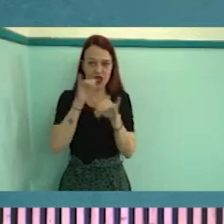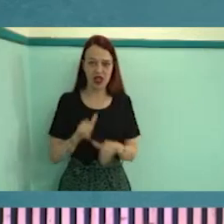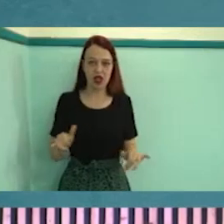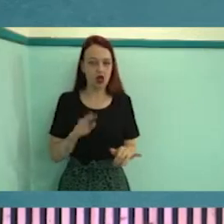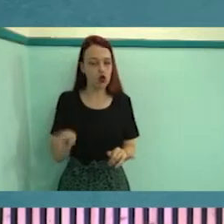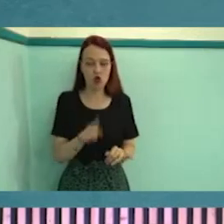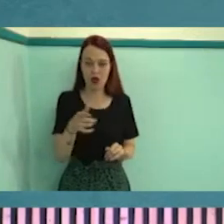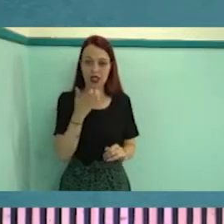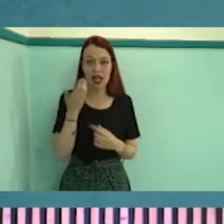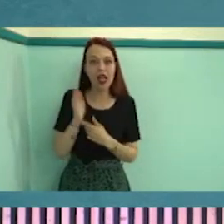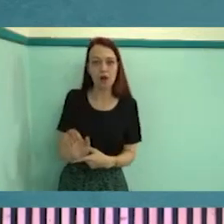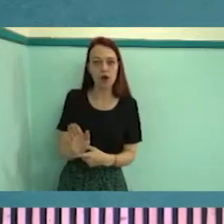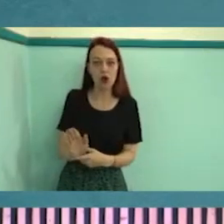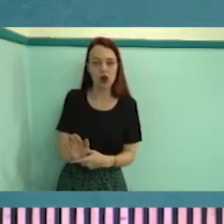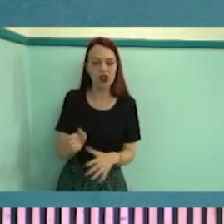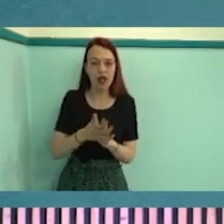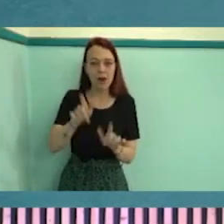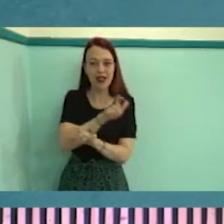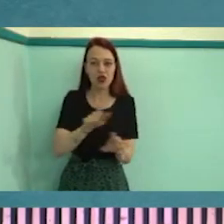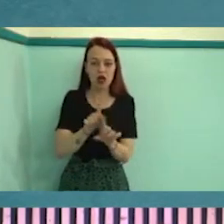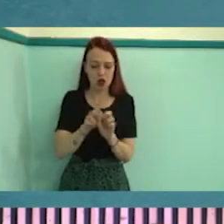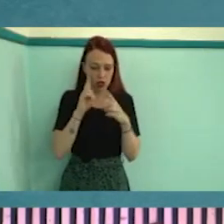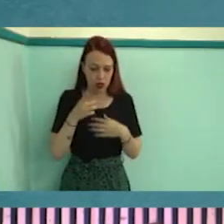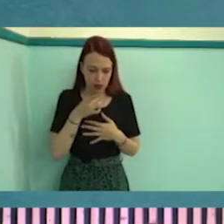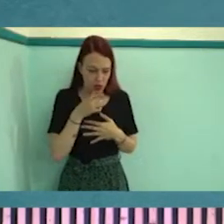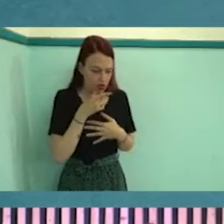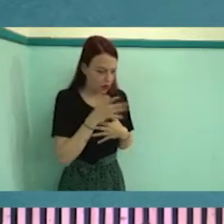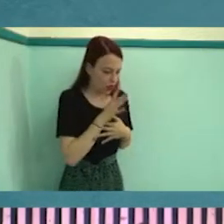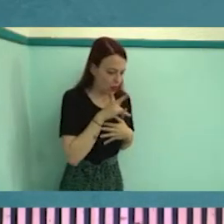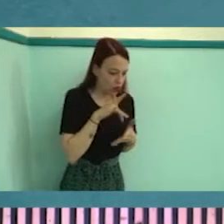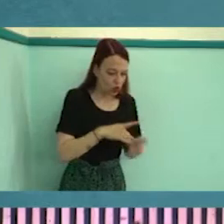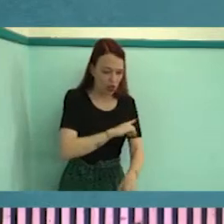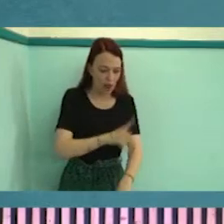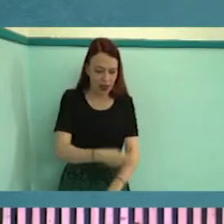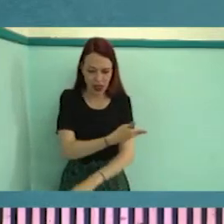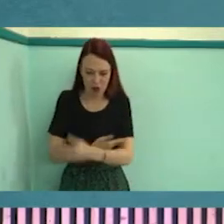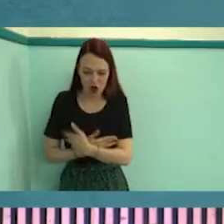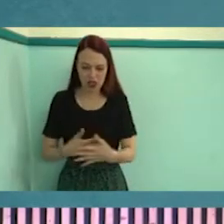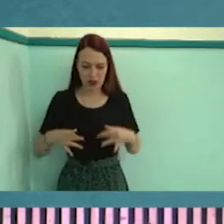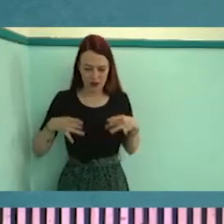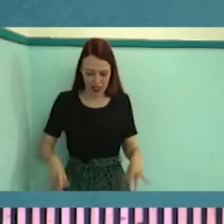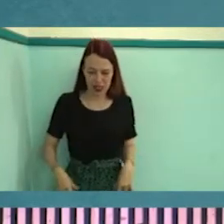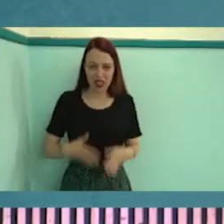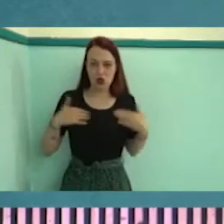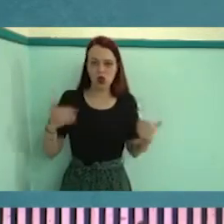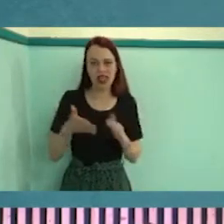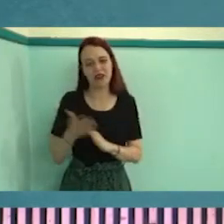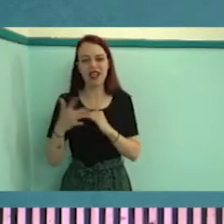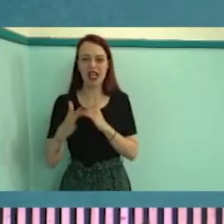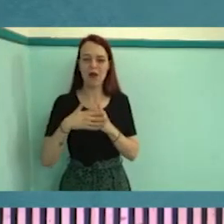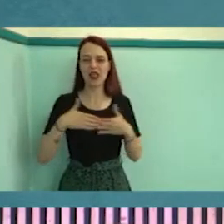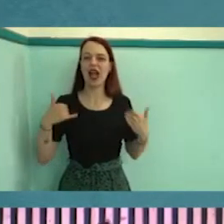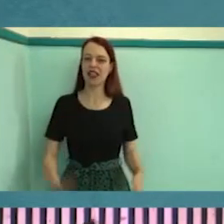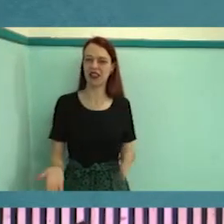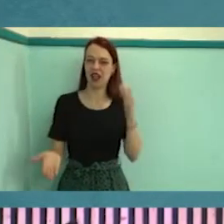el ejemplo que le damos que la gente tiene que dejar de sentir vergüenza por ponerse una ropa de deporte el bikini que le dé la gana irse a la playa o lo que sea y ya te digo